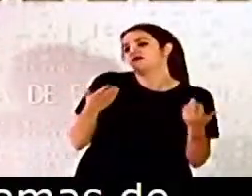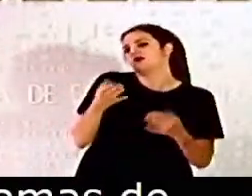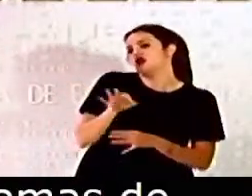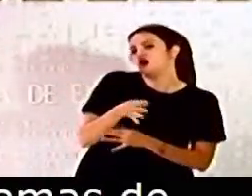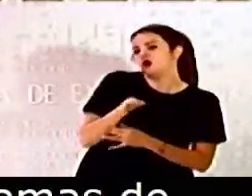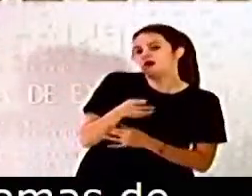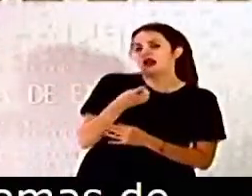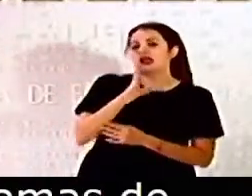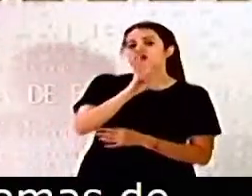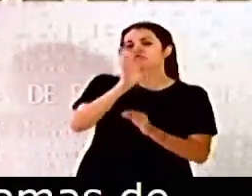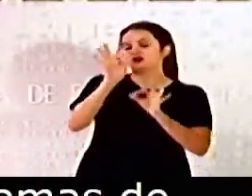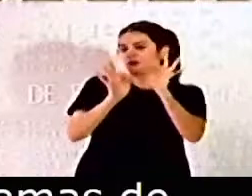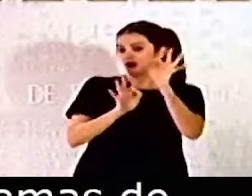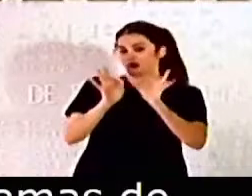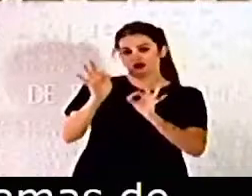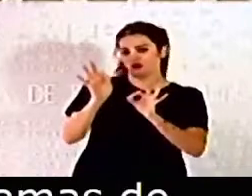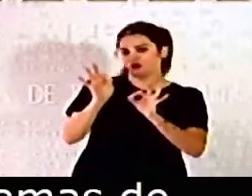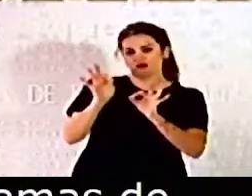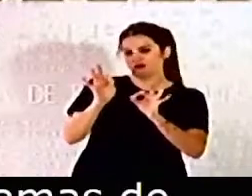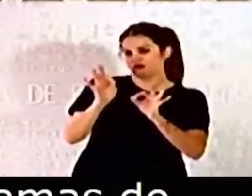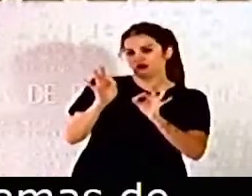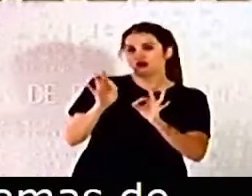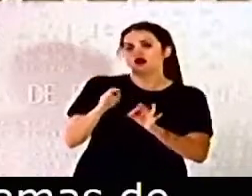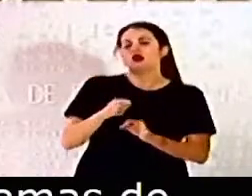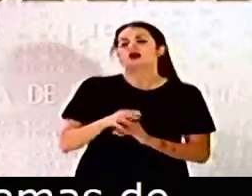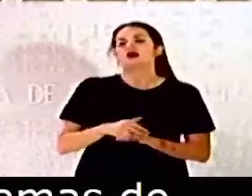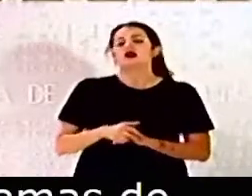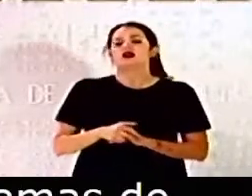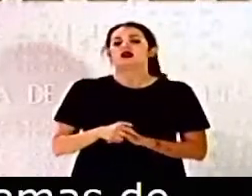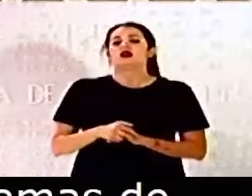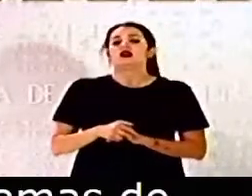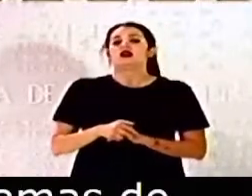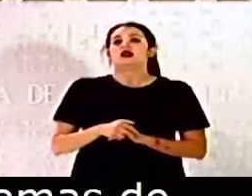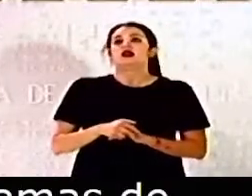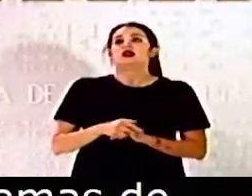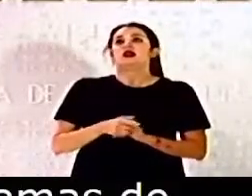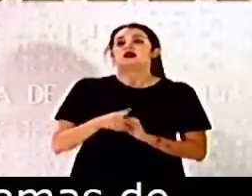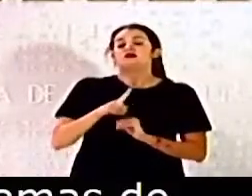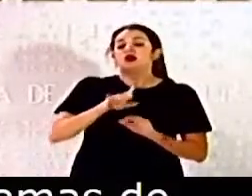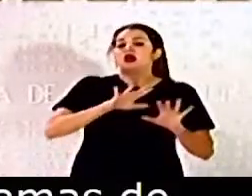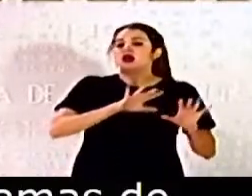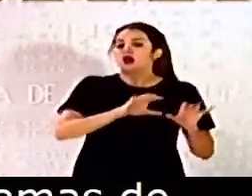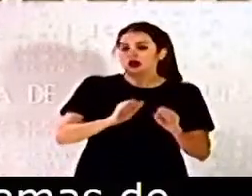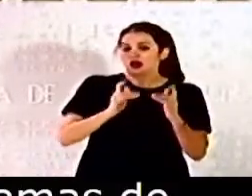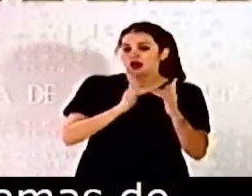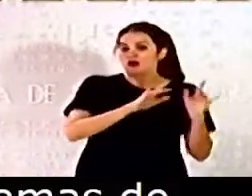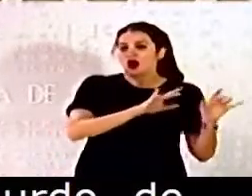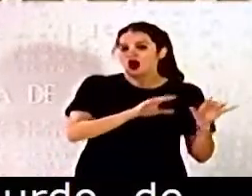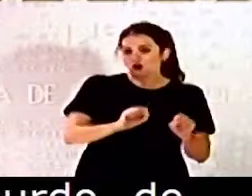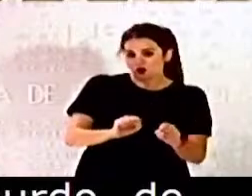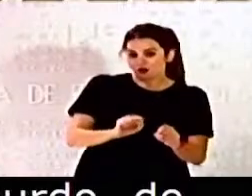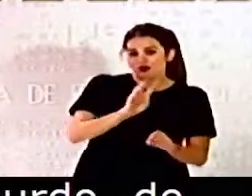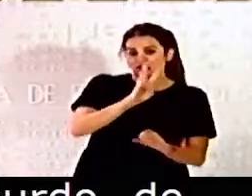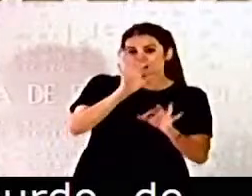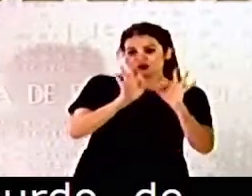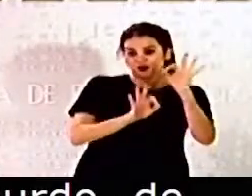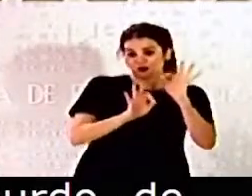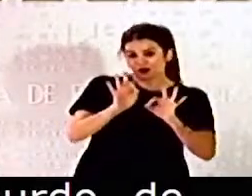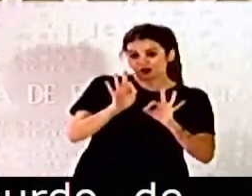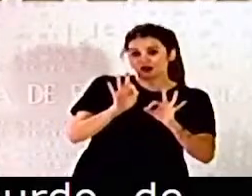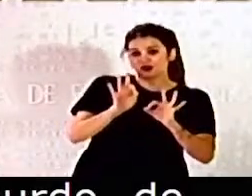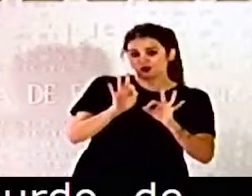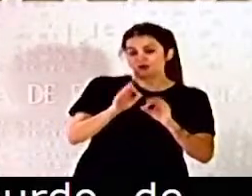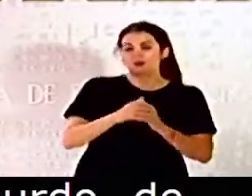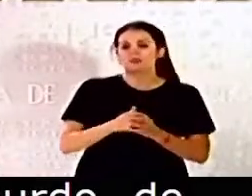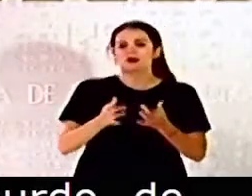3,03% aproximadamente de las camas de agudo ocupadas y nos situaremos en la ocupación